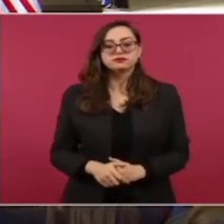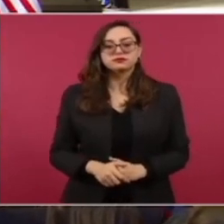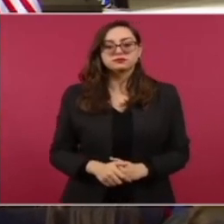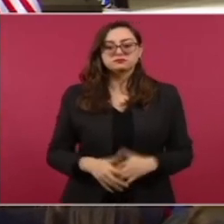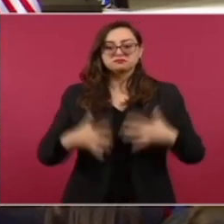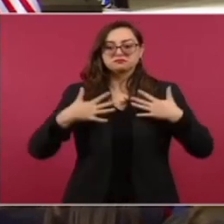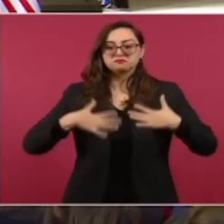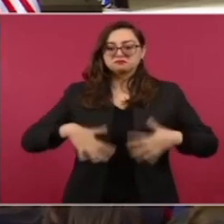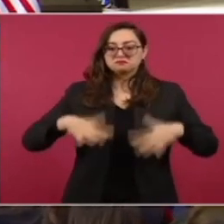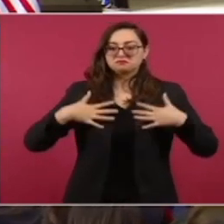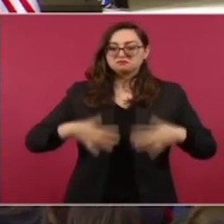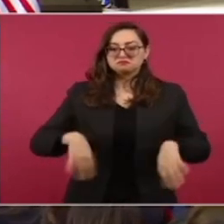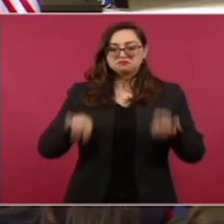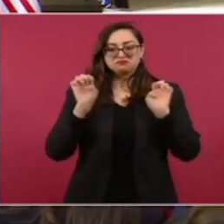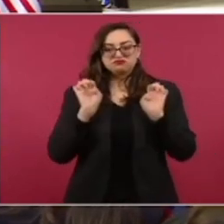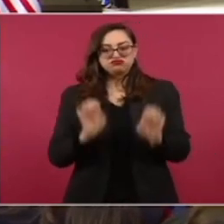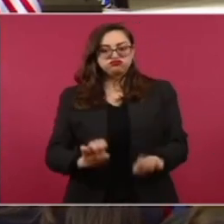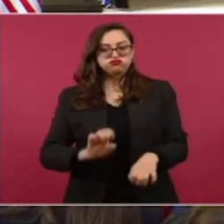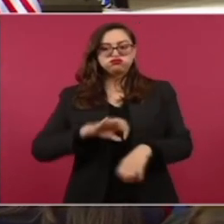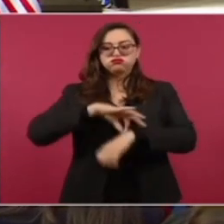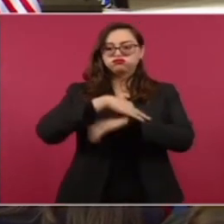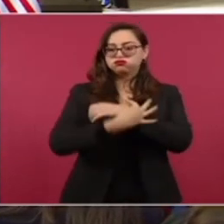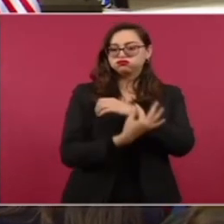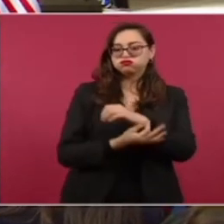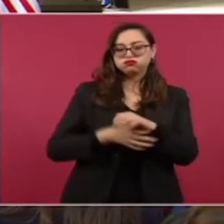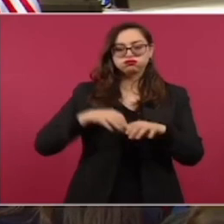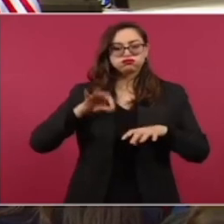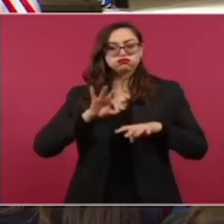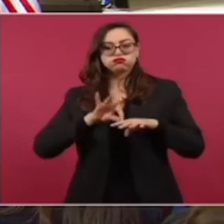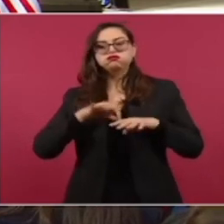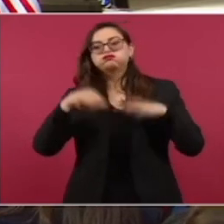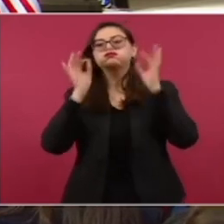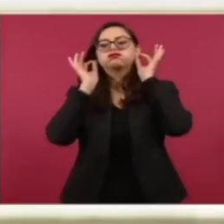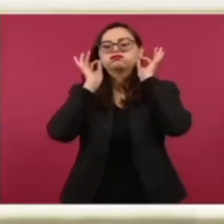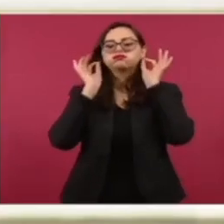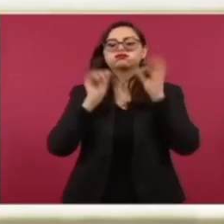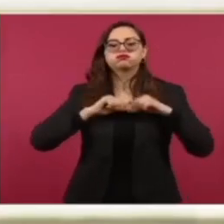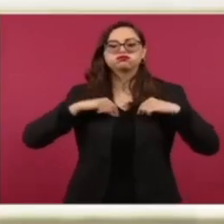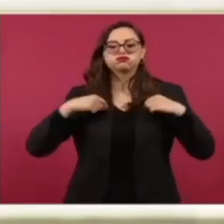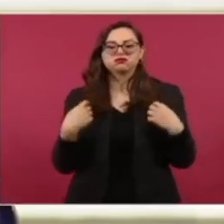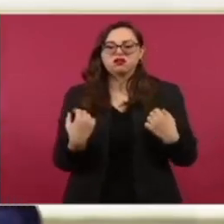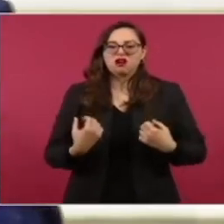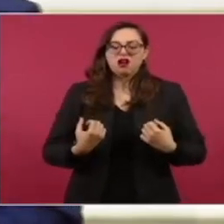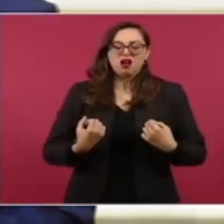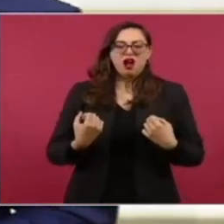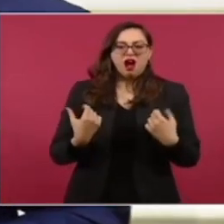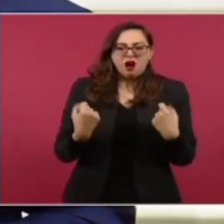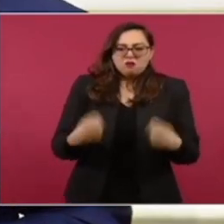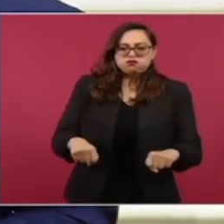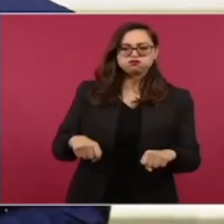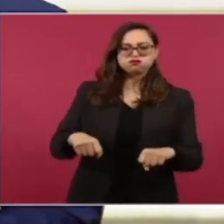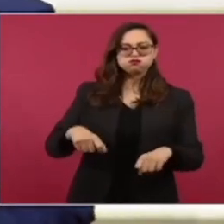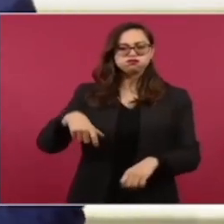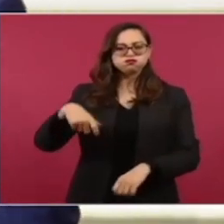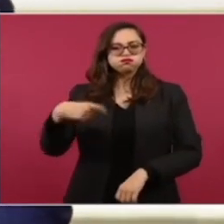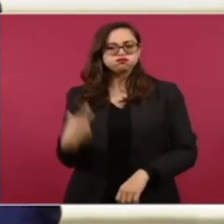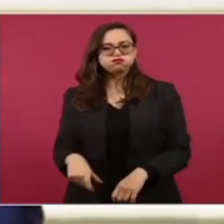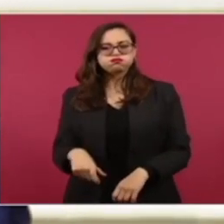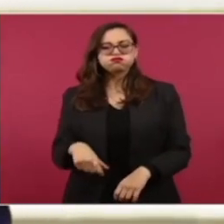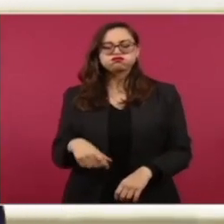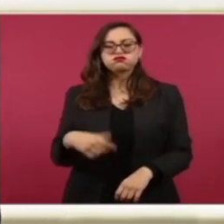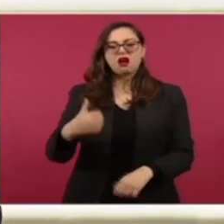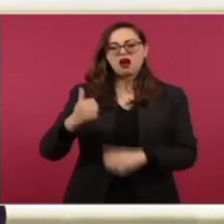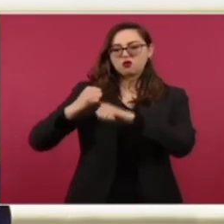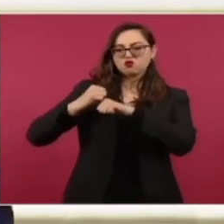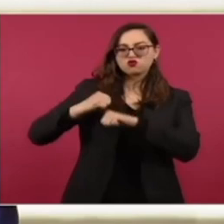bien vestidos, con alhajas, con mucho poder, que levantan el teléfono y le